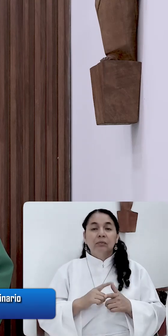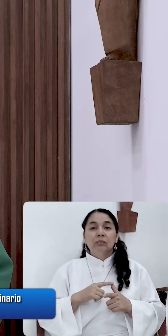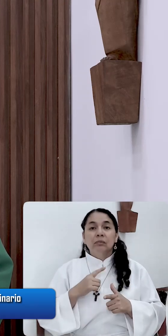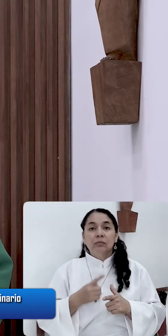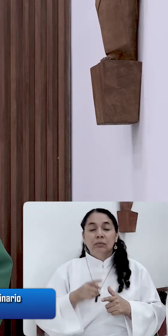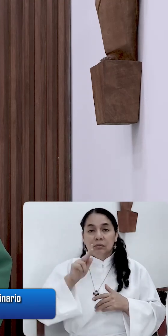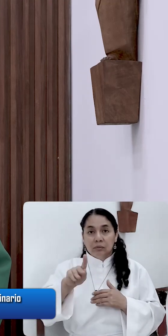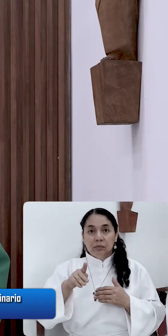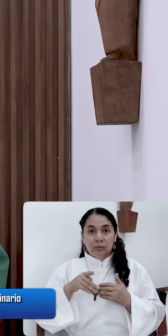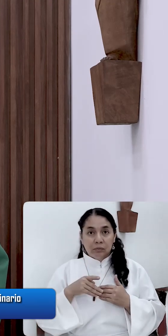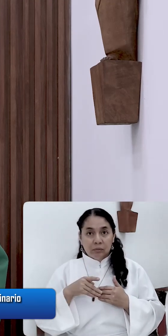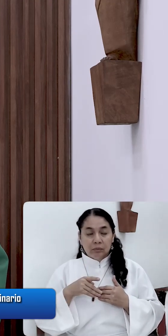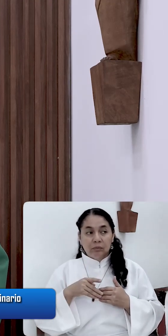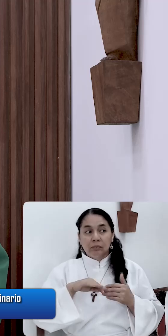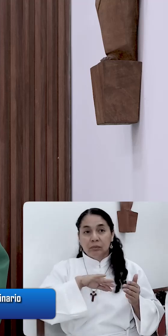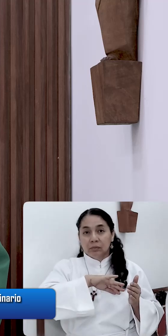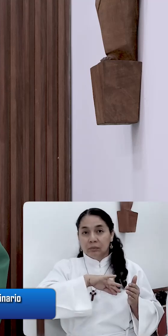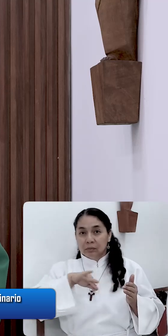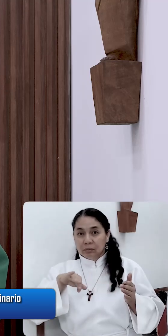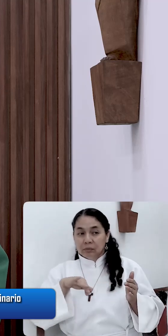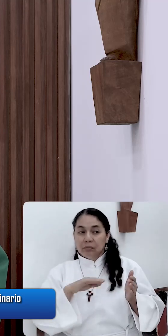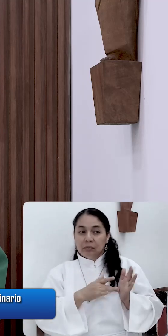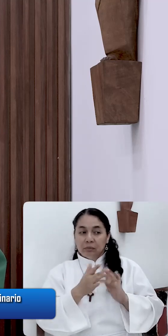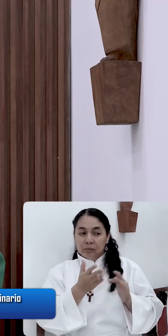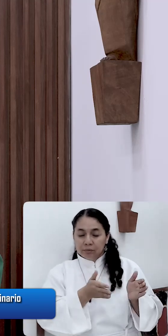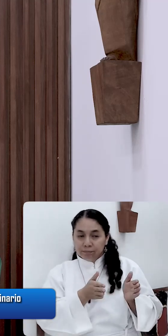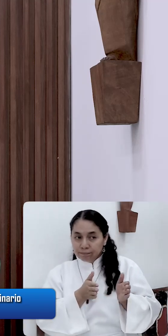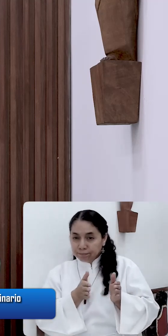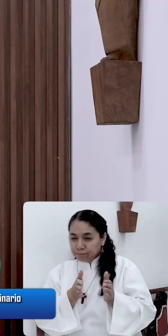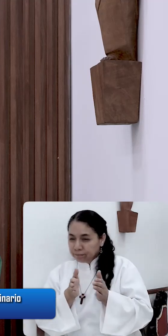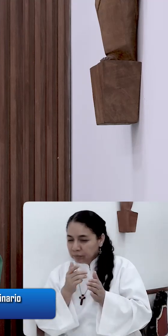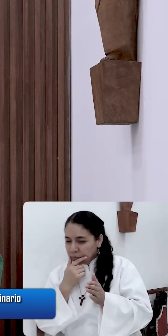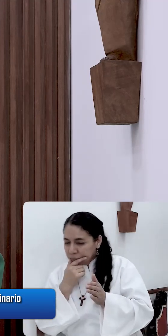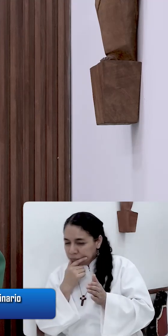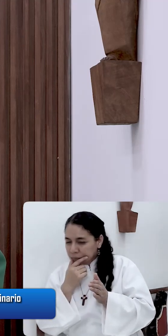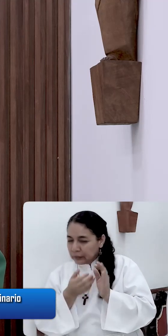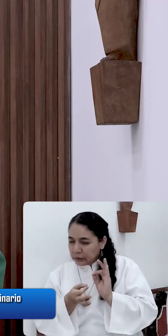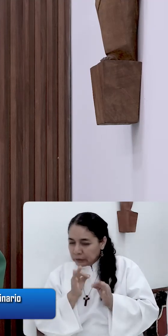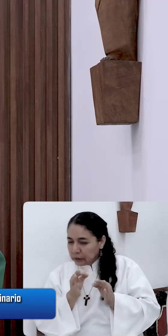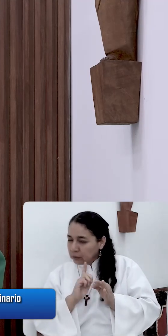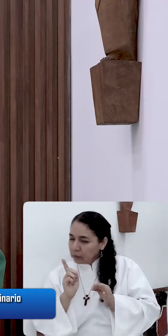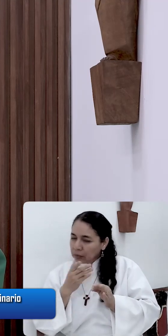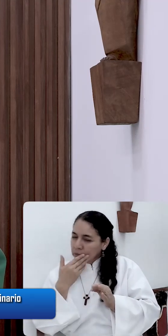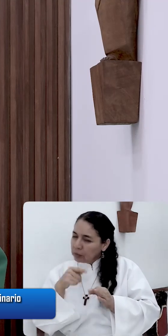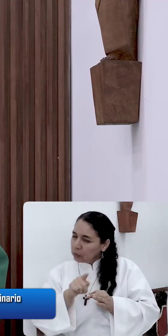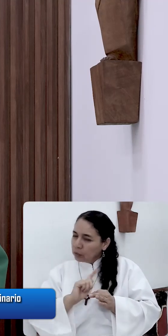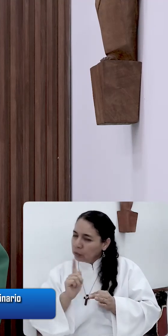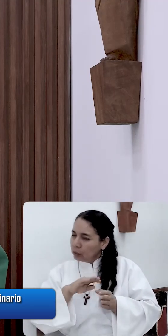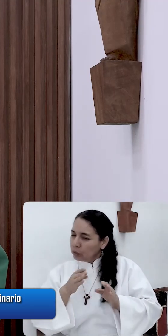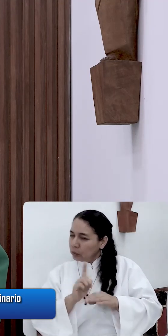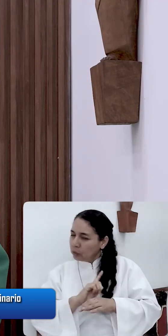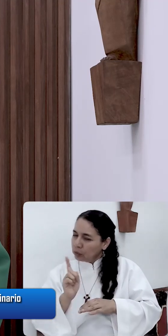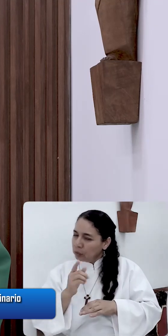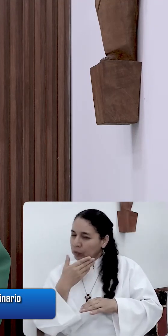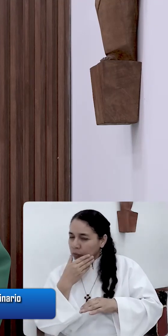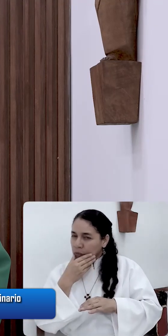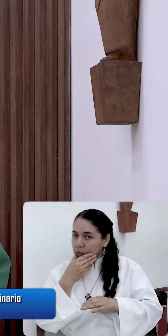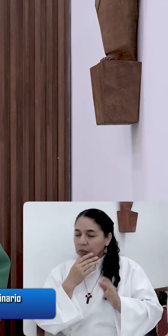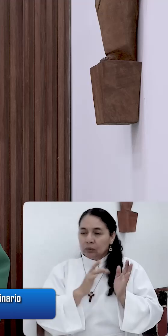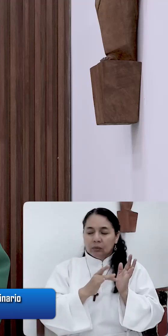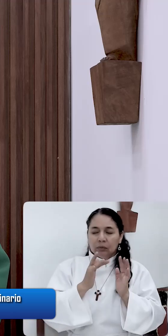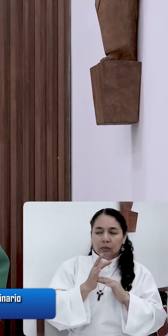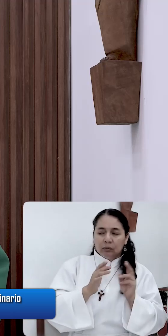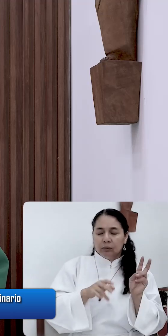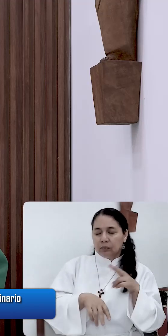Entonces Pedro se lo llevó aparte y trataba de disuadirlo. Jesús se volvió